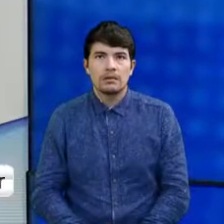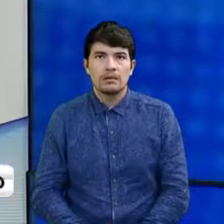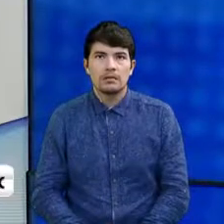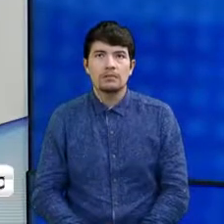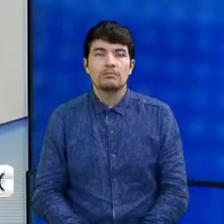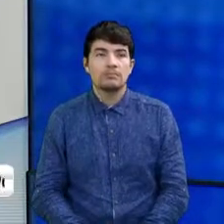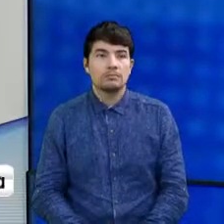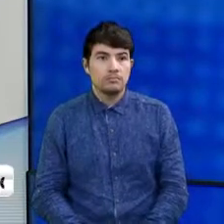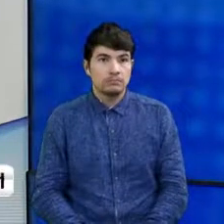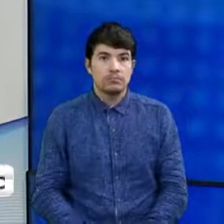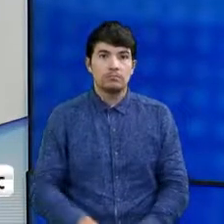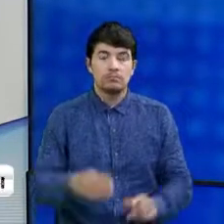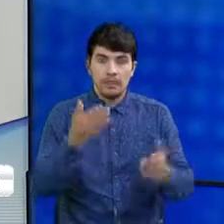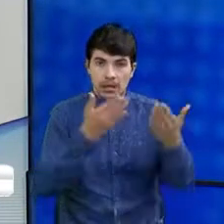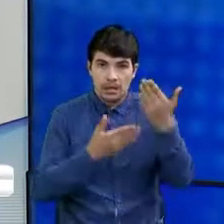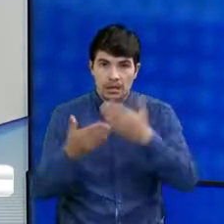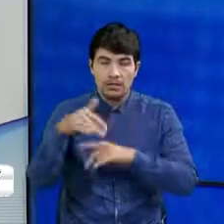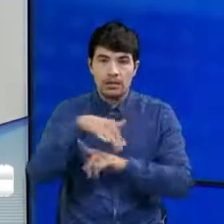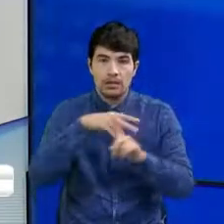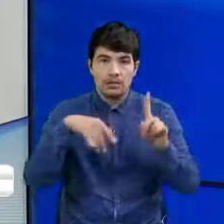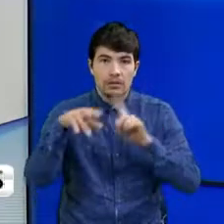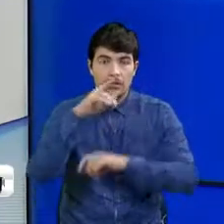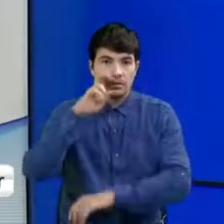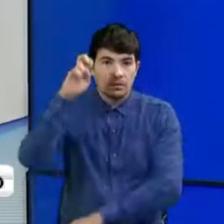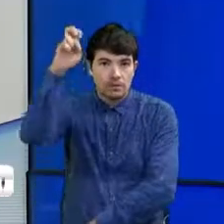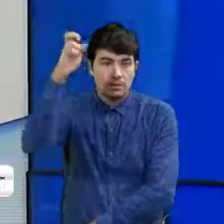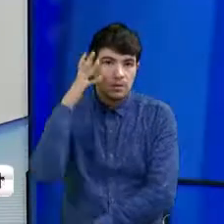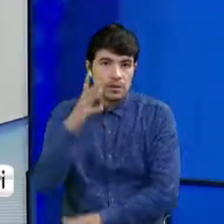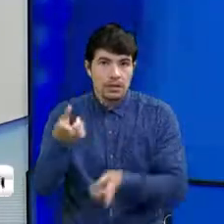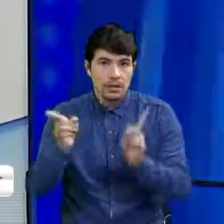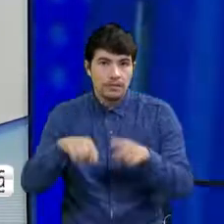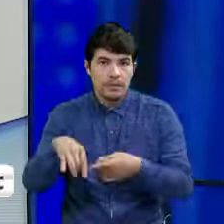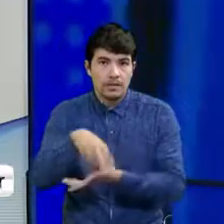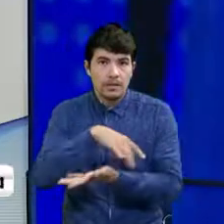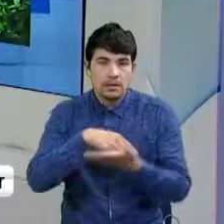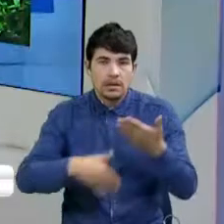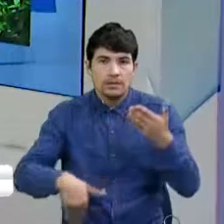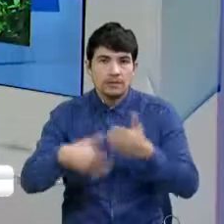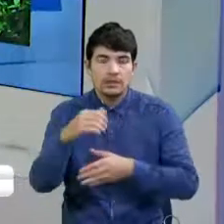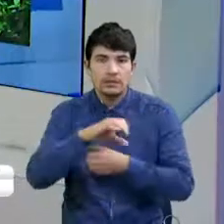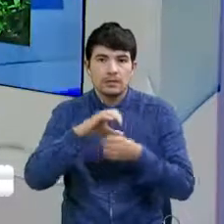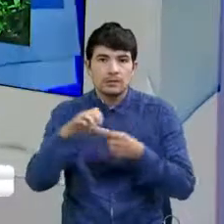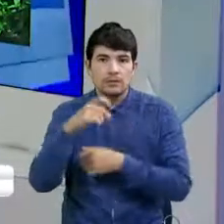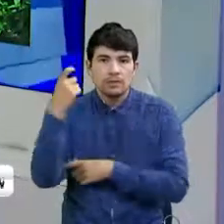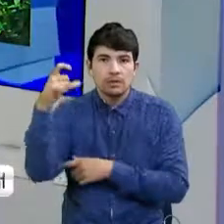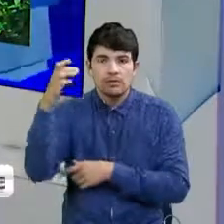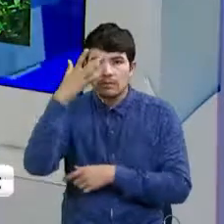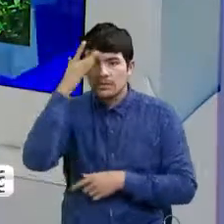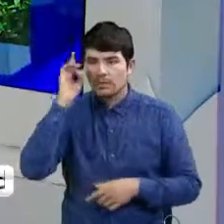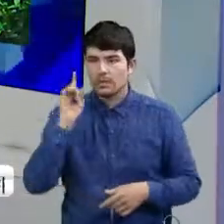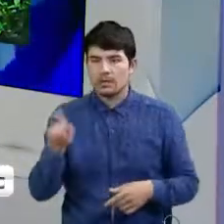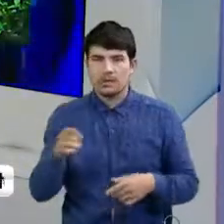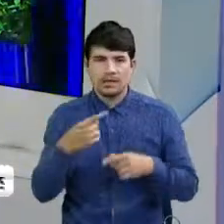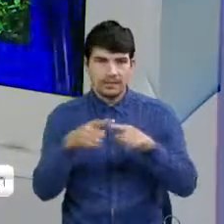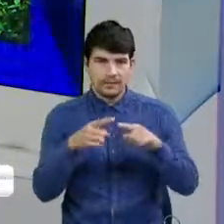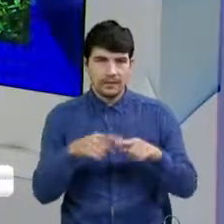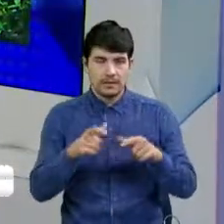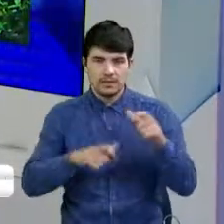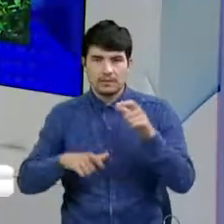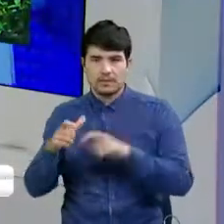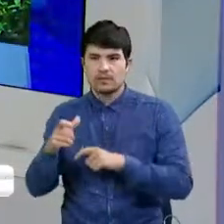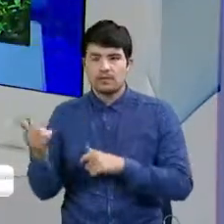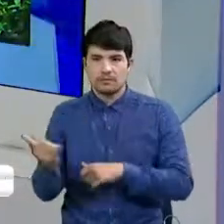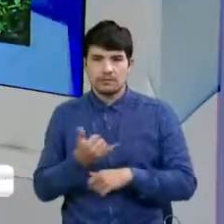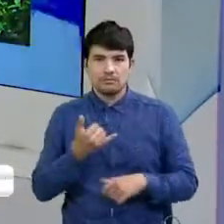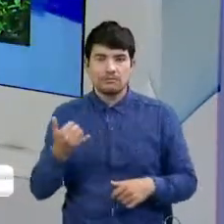Pues bien, vamos a analizar este contexto tanto en Norte de Santander como en Santander. Iniciamos en la ciudad de Cúcuta porque allí varias son las personas que se encuentran